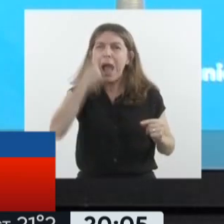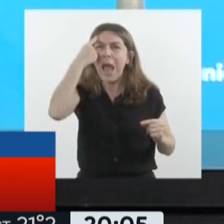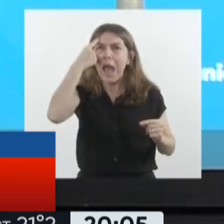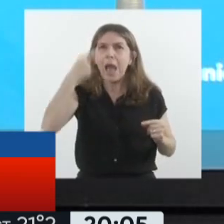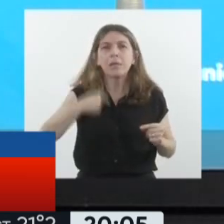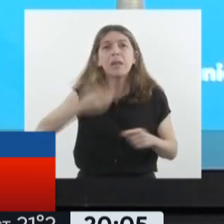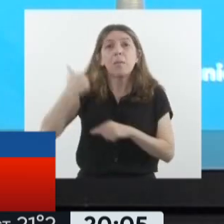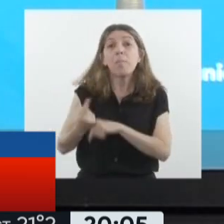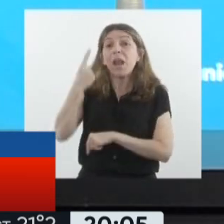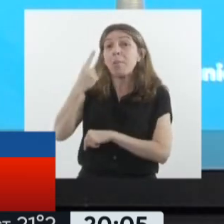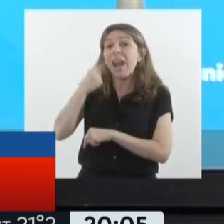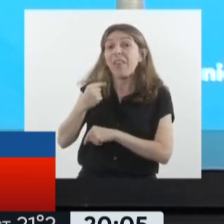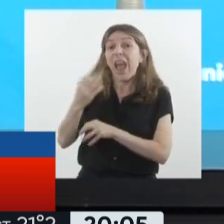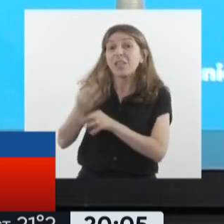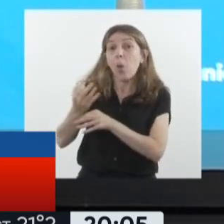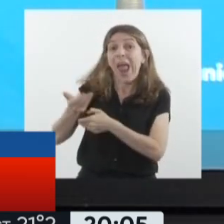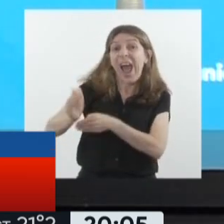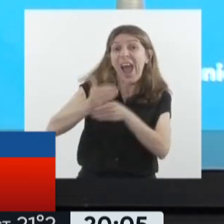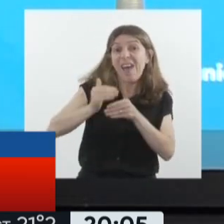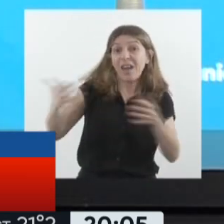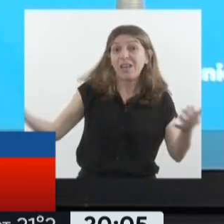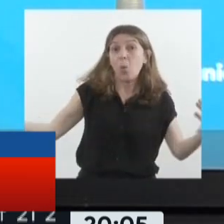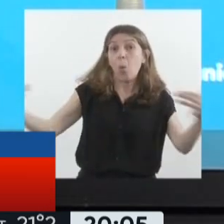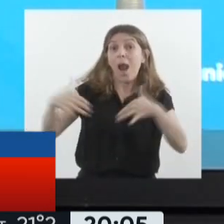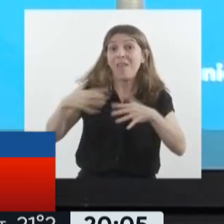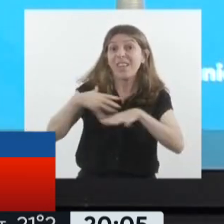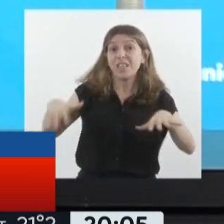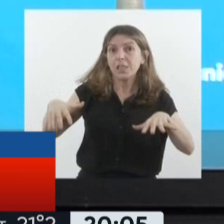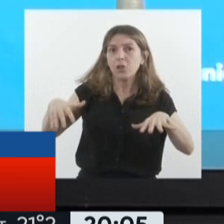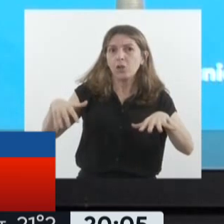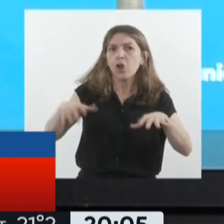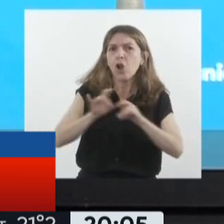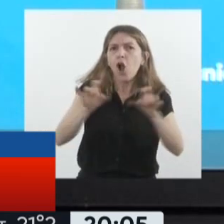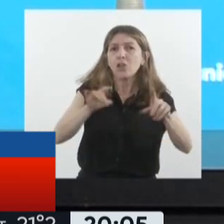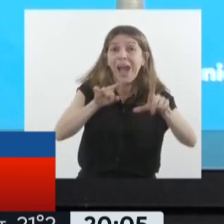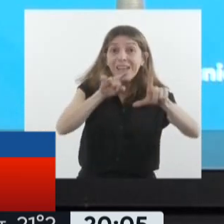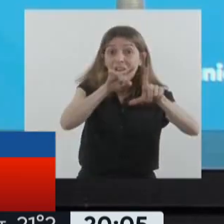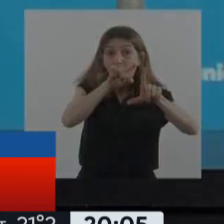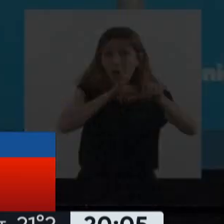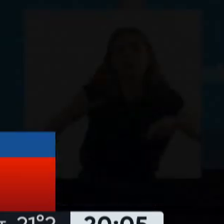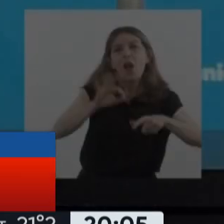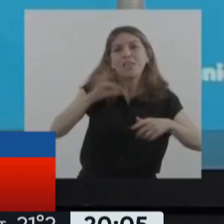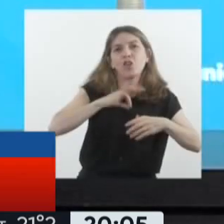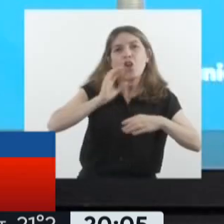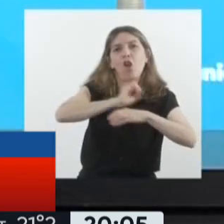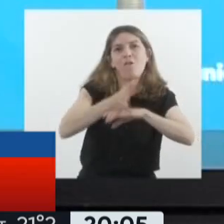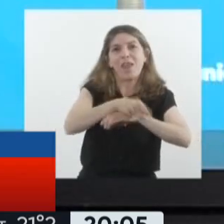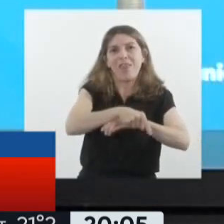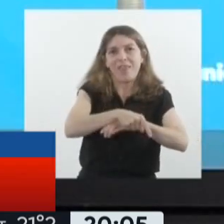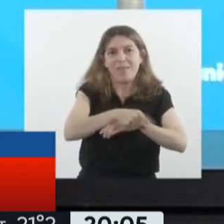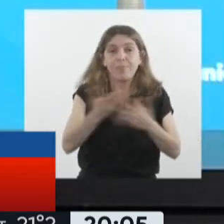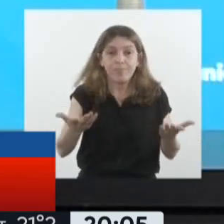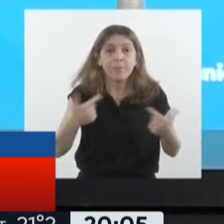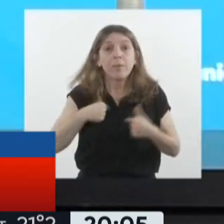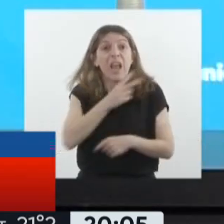han vuelto, la curva de contagio ascendió precipitadamente. El jefe de gobierno